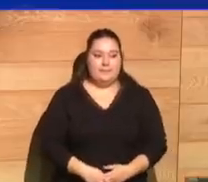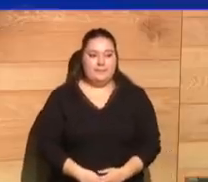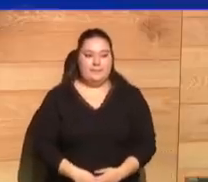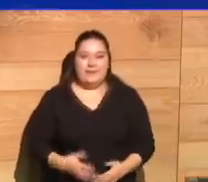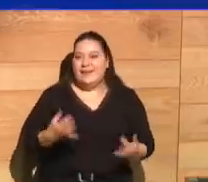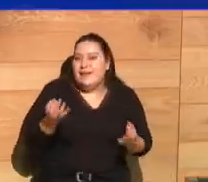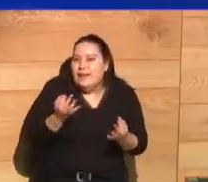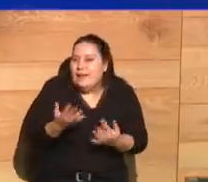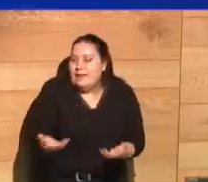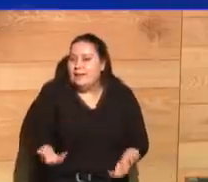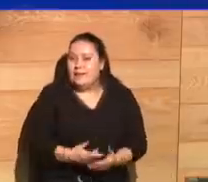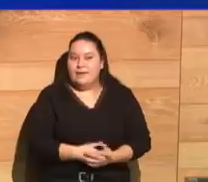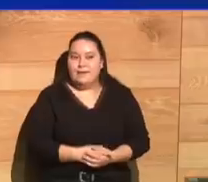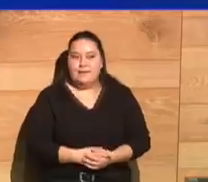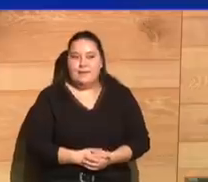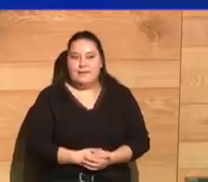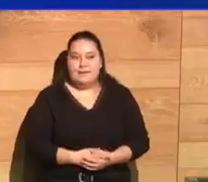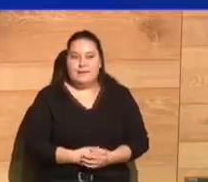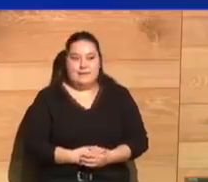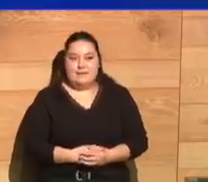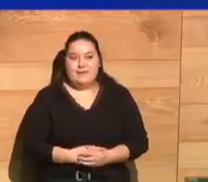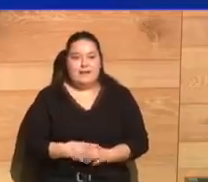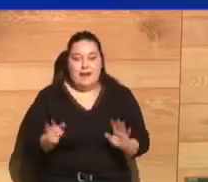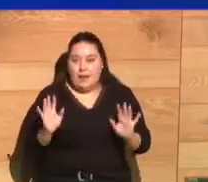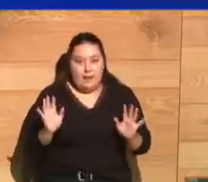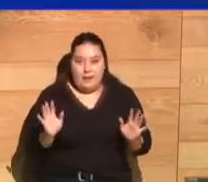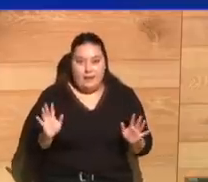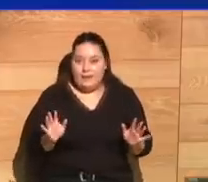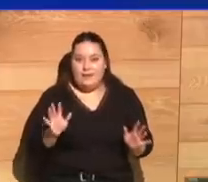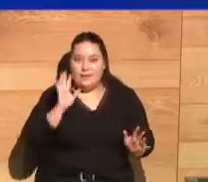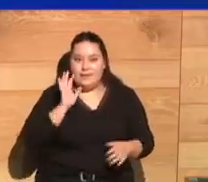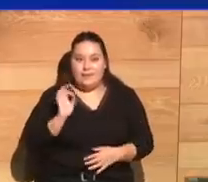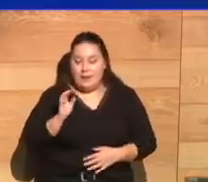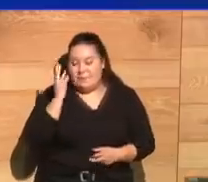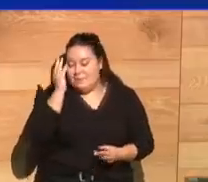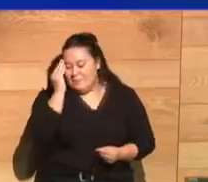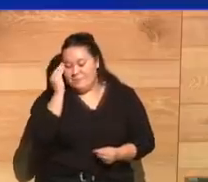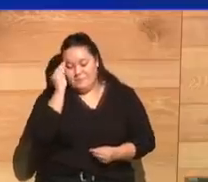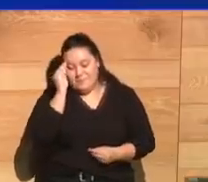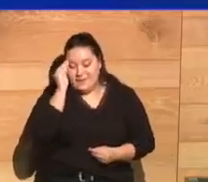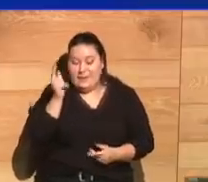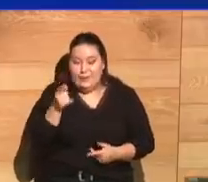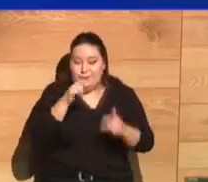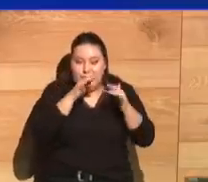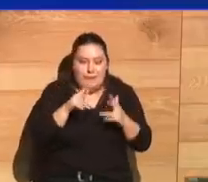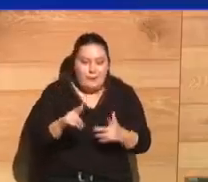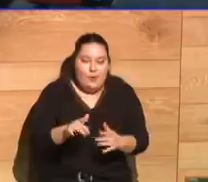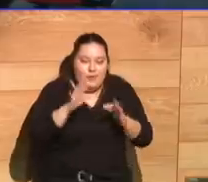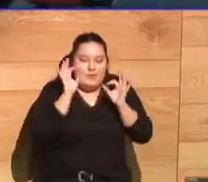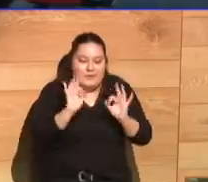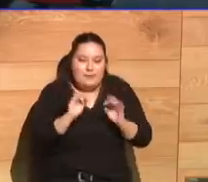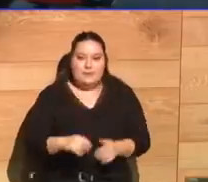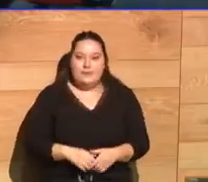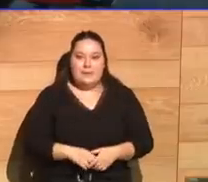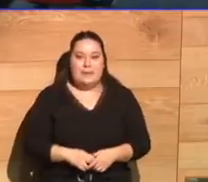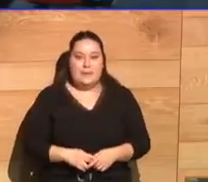¿Qué? Nada. Que es que... No, es que... De verdad parecía que lo estabas calculando. No, lo he calculado... Lo he